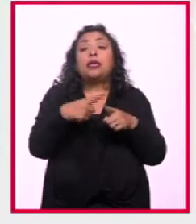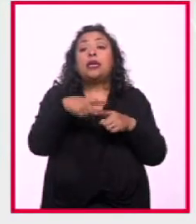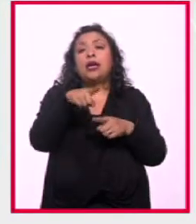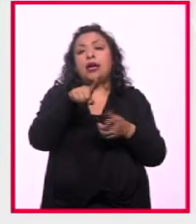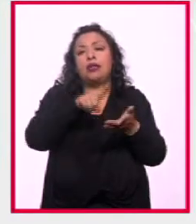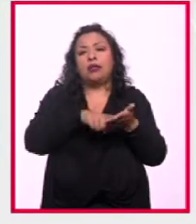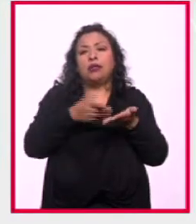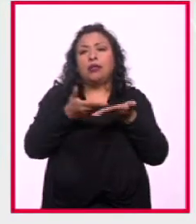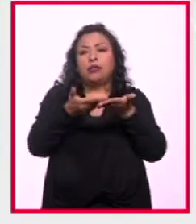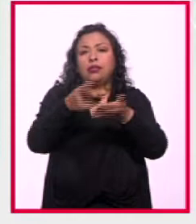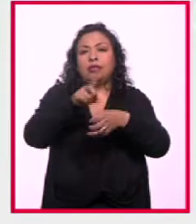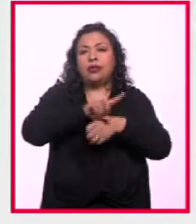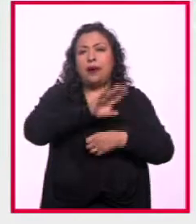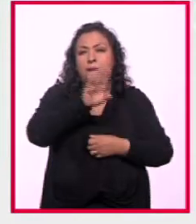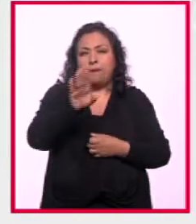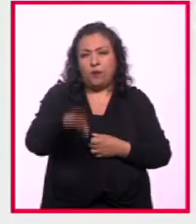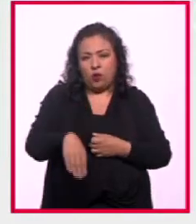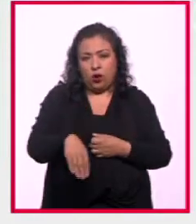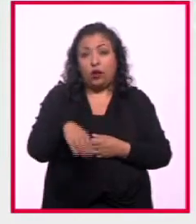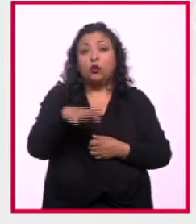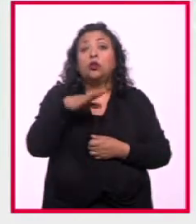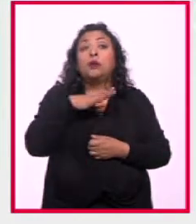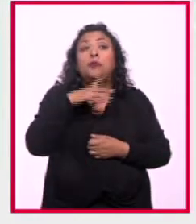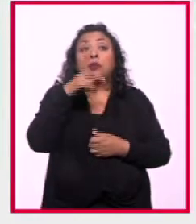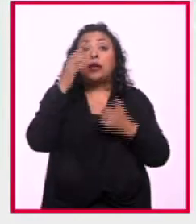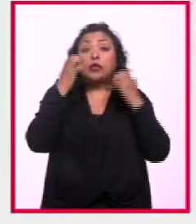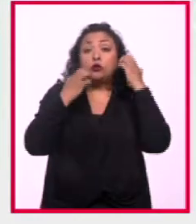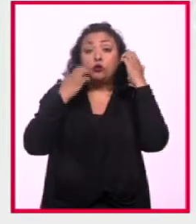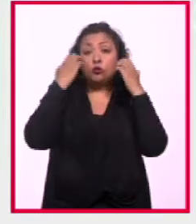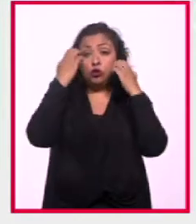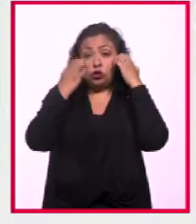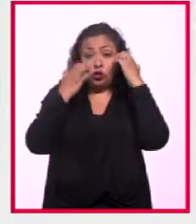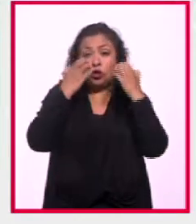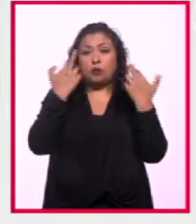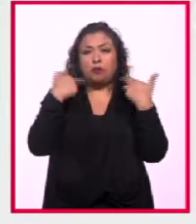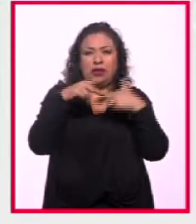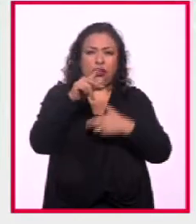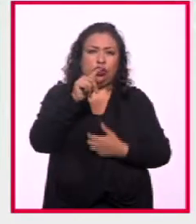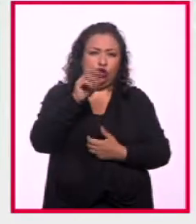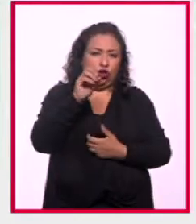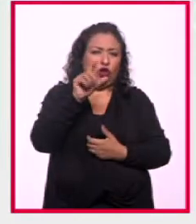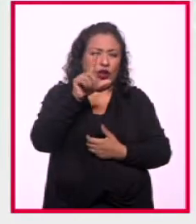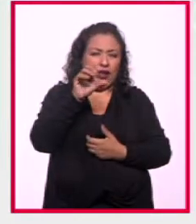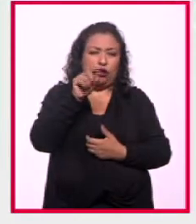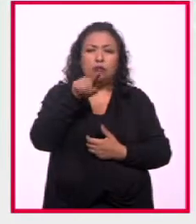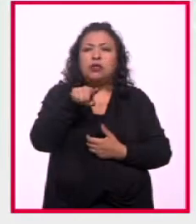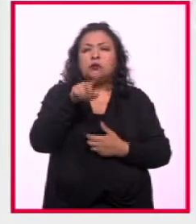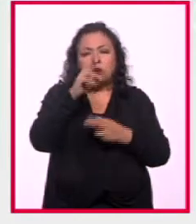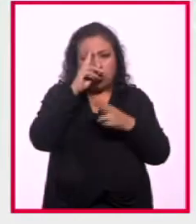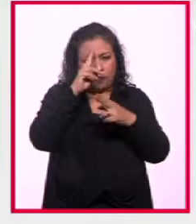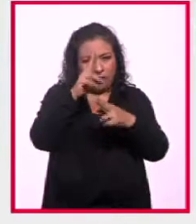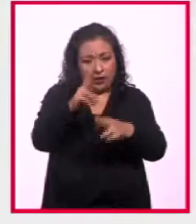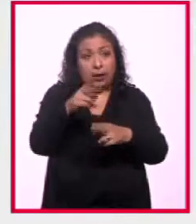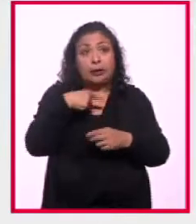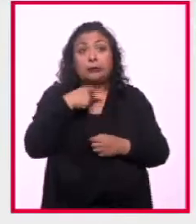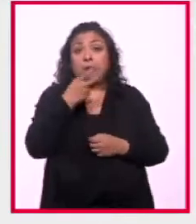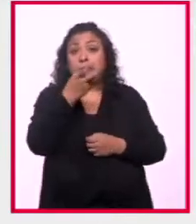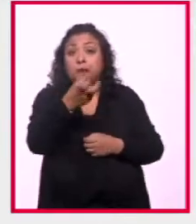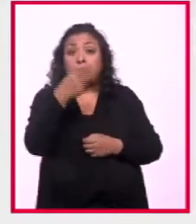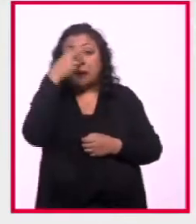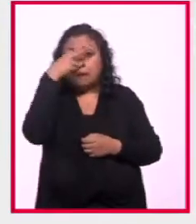ofrenda del día de muertos tendremos una exposición del maestro toledo también en homenaje a si